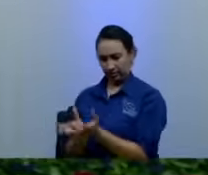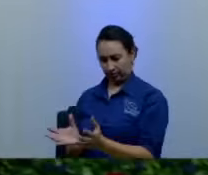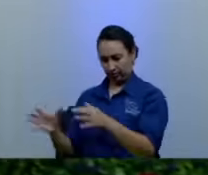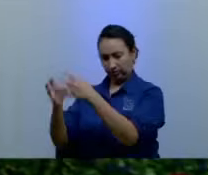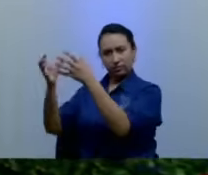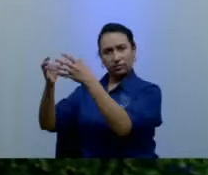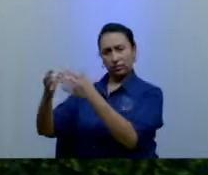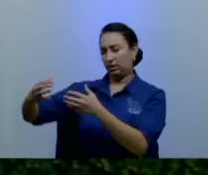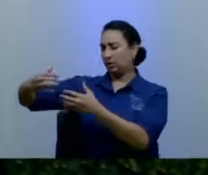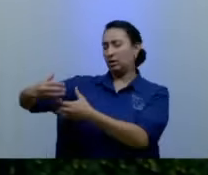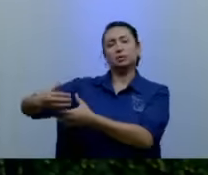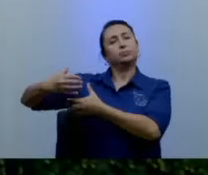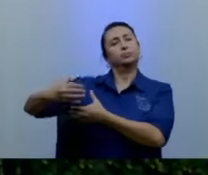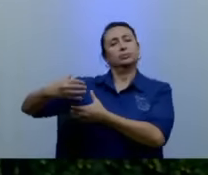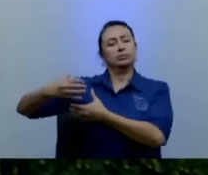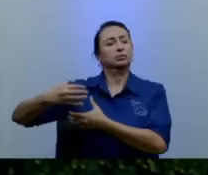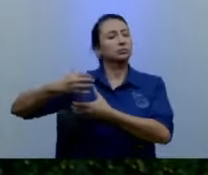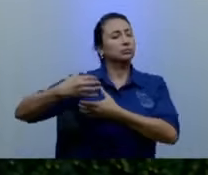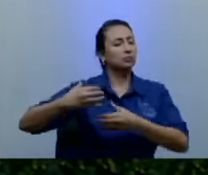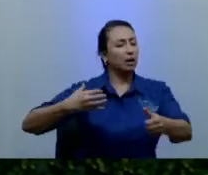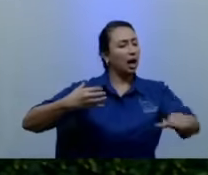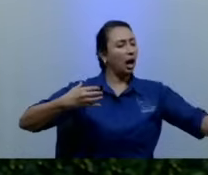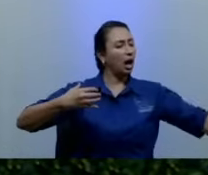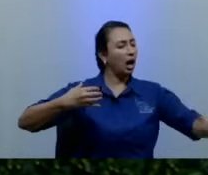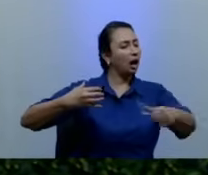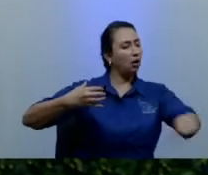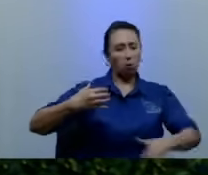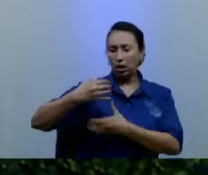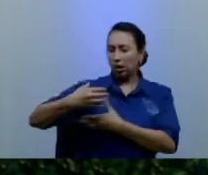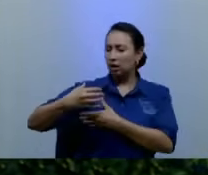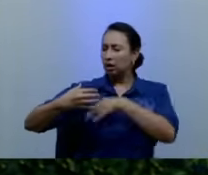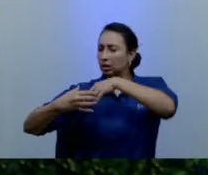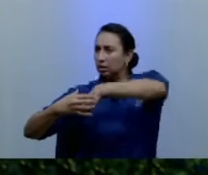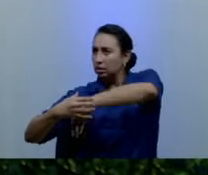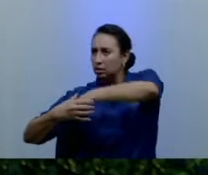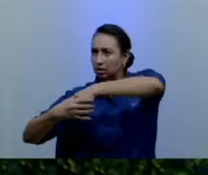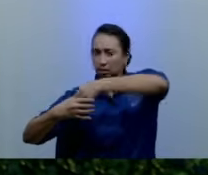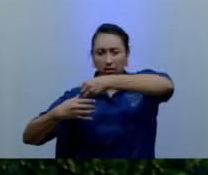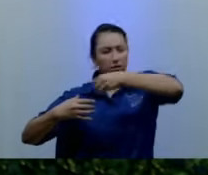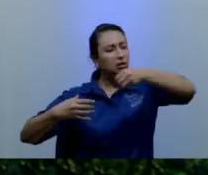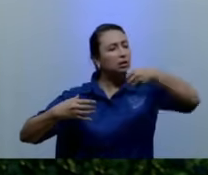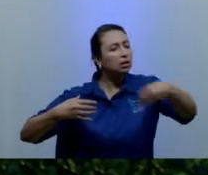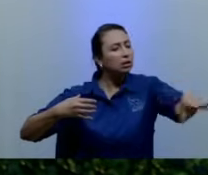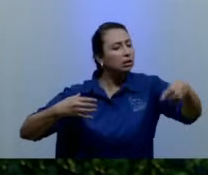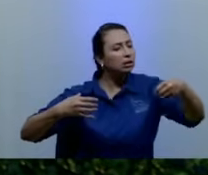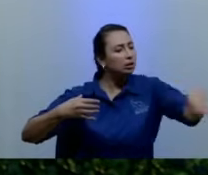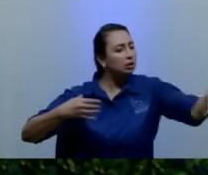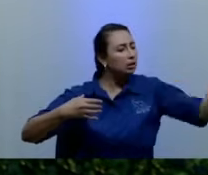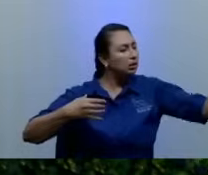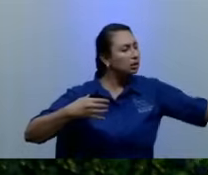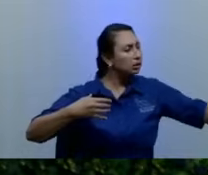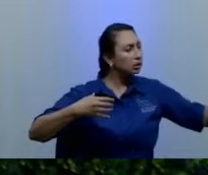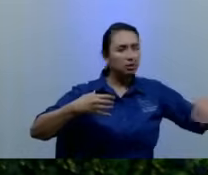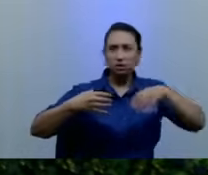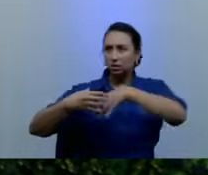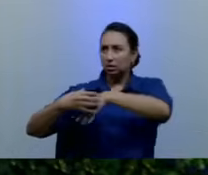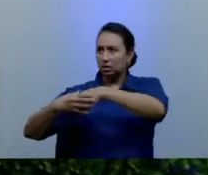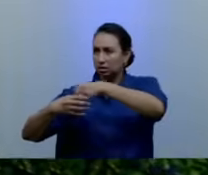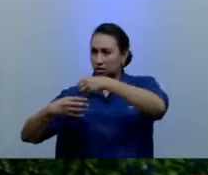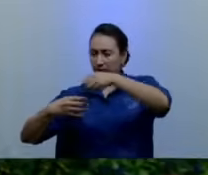sal y entonces ahora se acerca al manantial de las aguas y agarra la sal. No vacío.